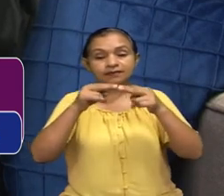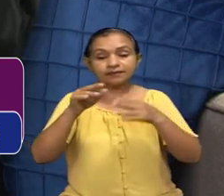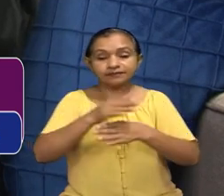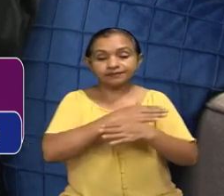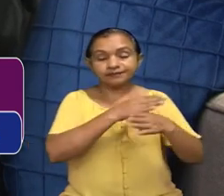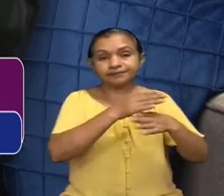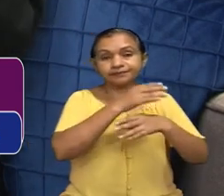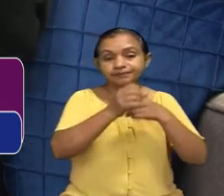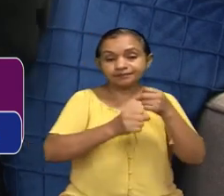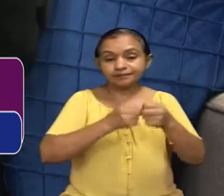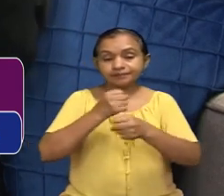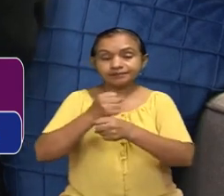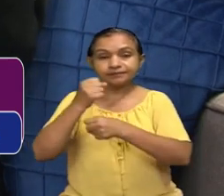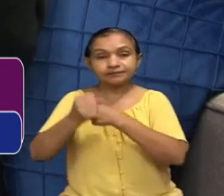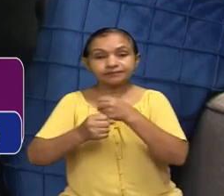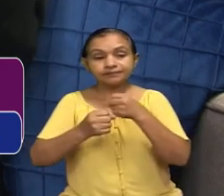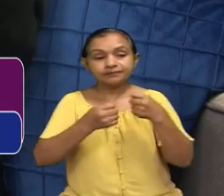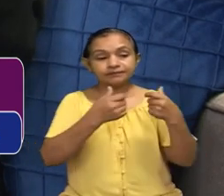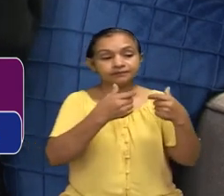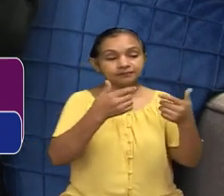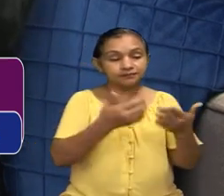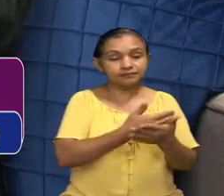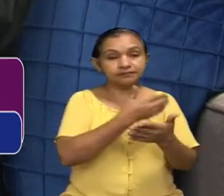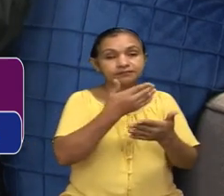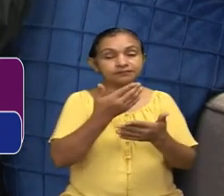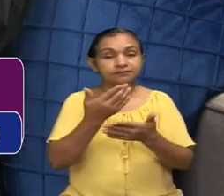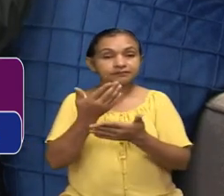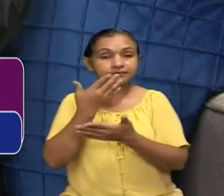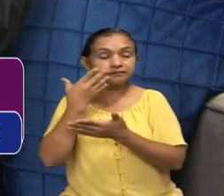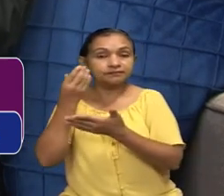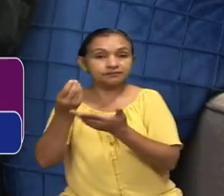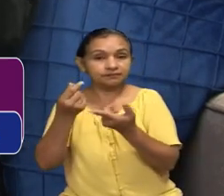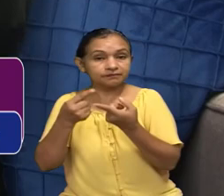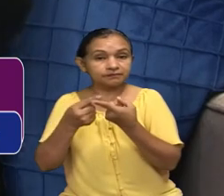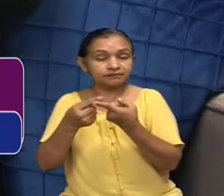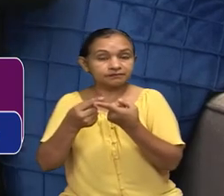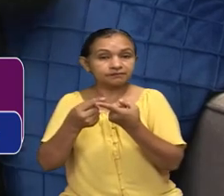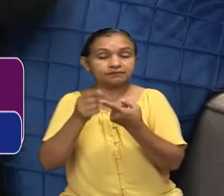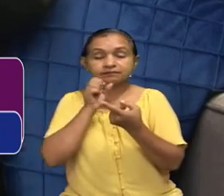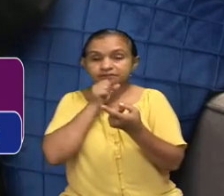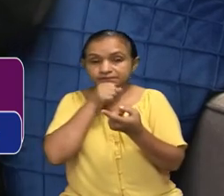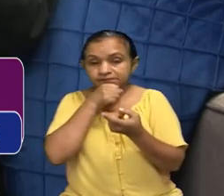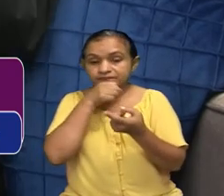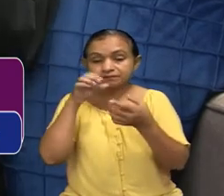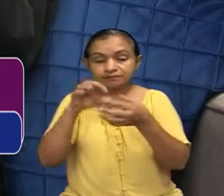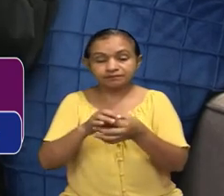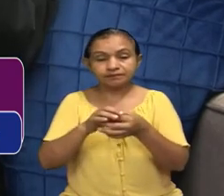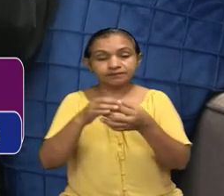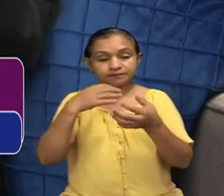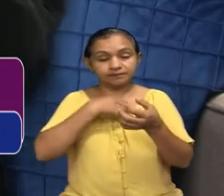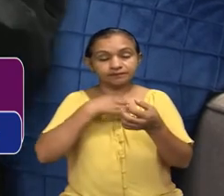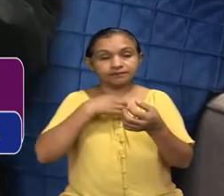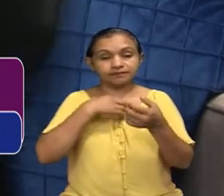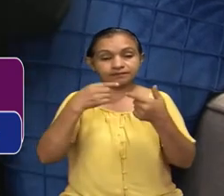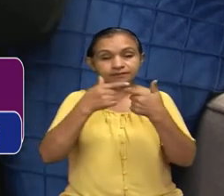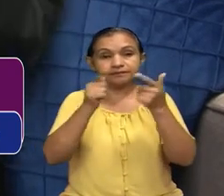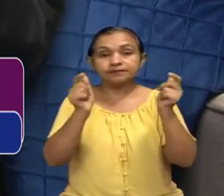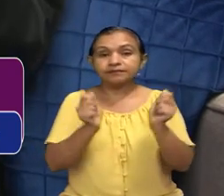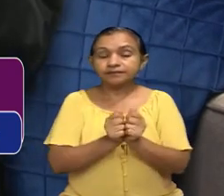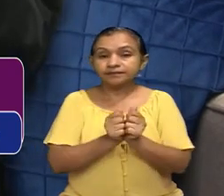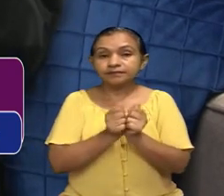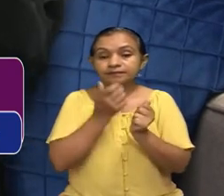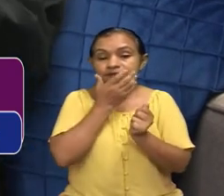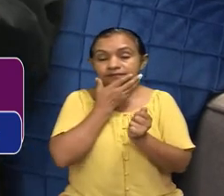intergeneracional, es decir, entre una generación y otra, e intrageneracional significa a lo interno de la propia generación, es decir, las